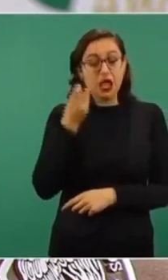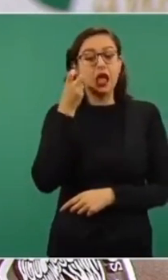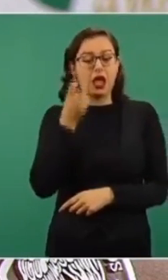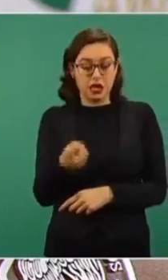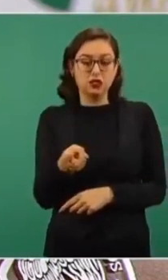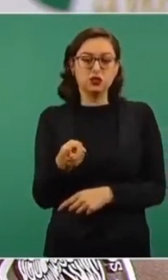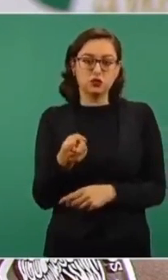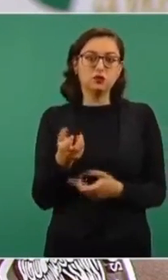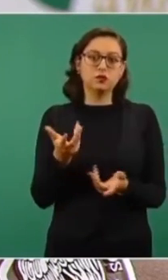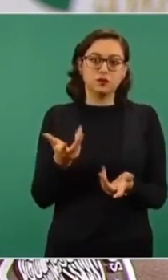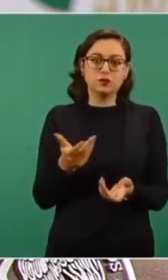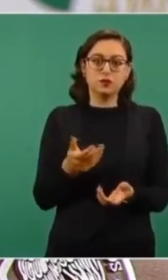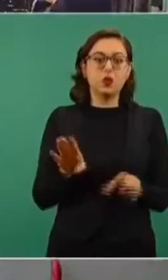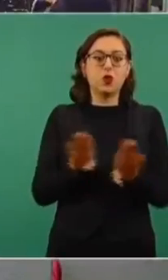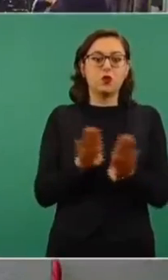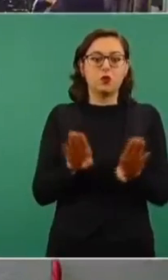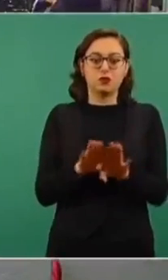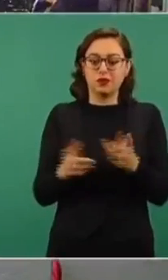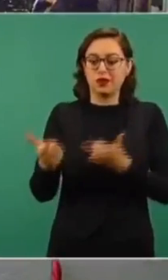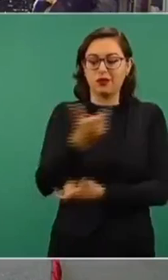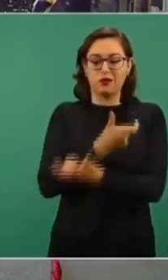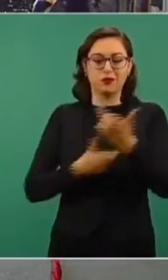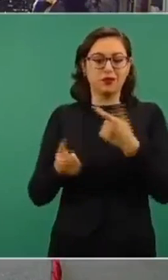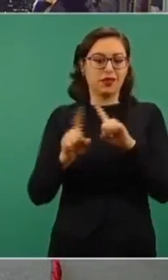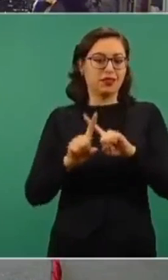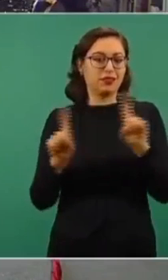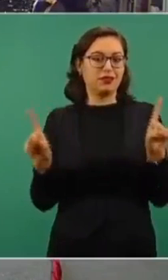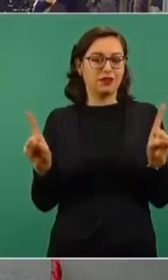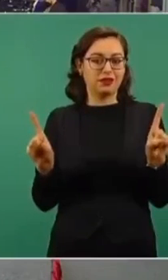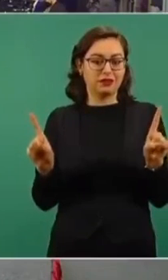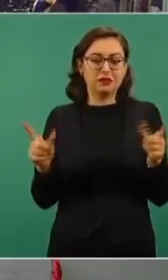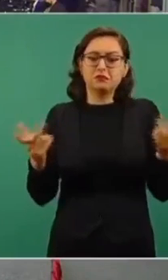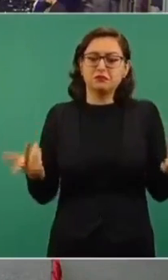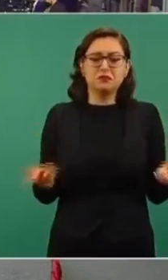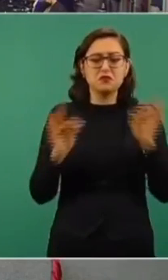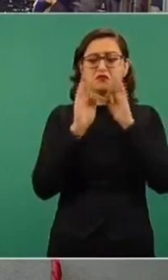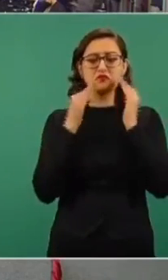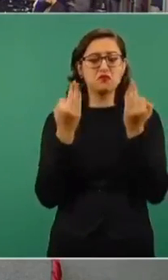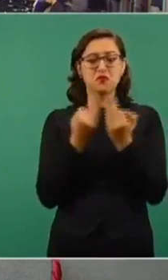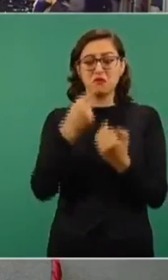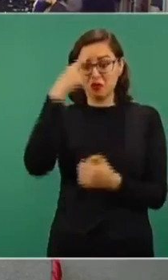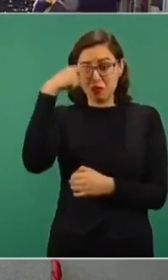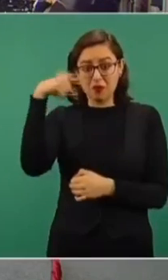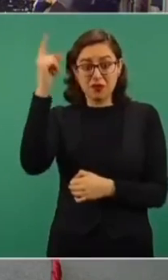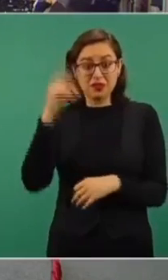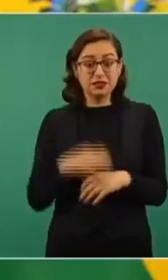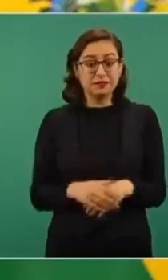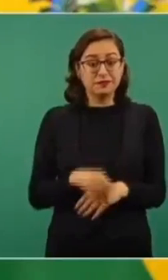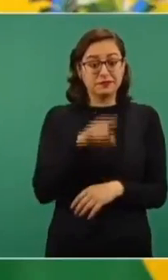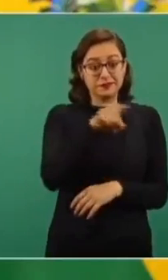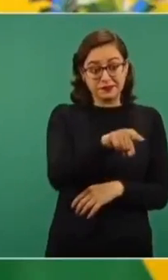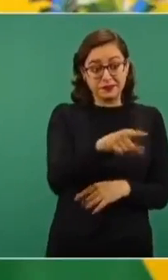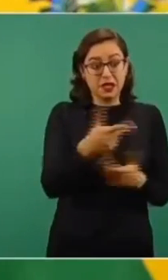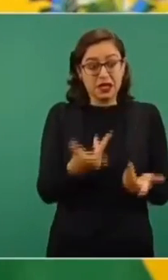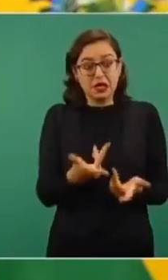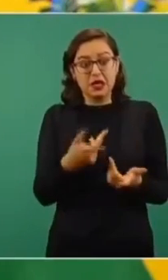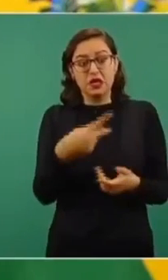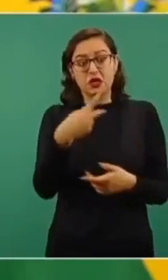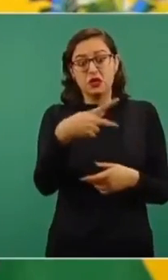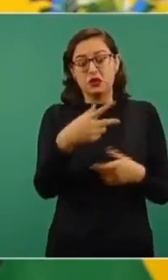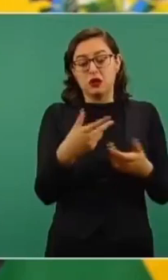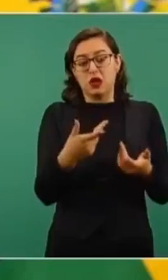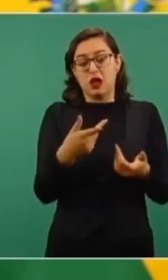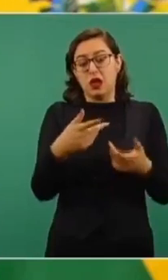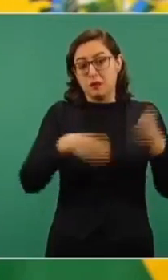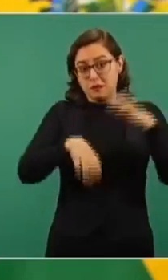tuvimos nosotros en nuestro gobierno. Por lo tanto, el modelo es sencillo. Generar excedentes, el Estado se apropia, se redistribuye en la